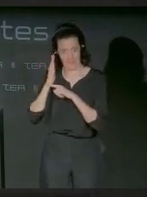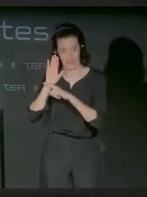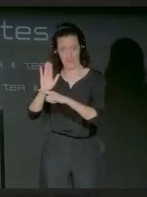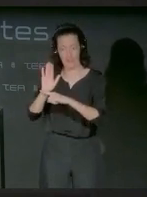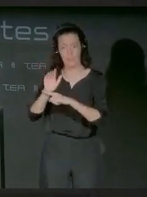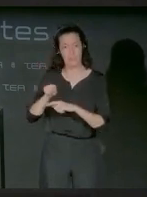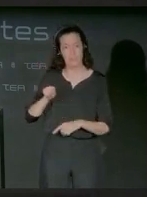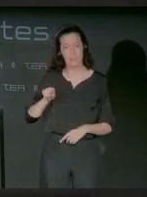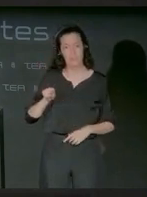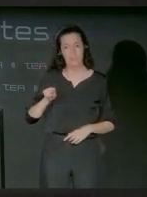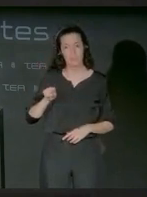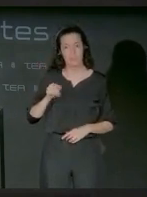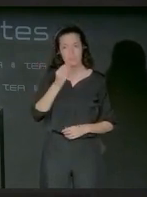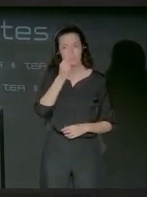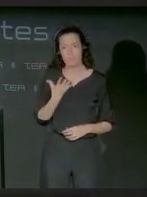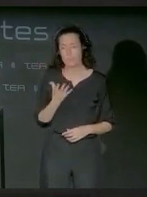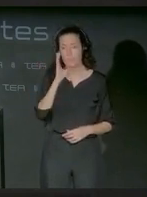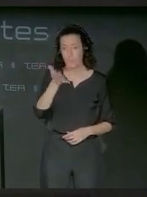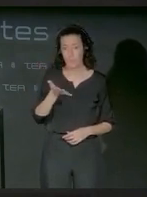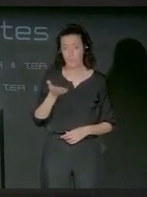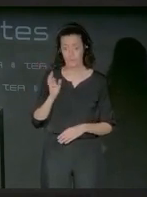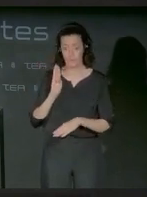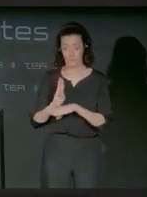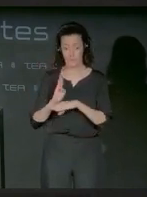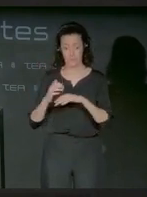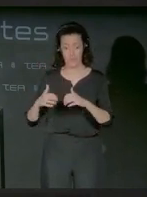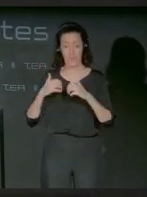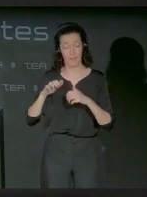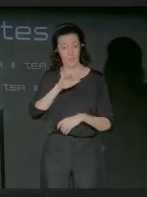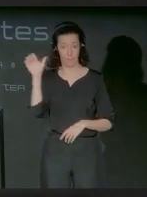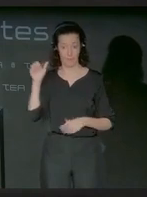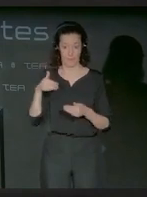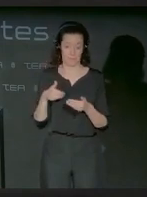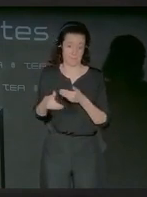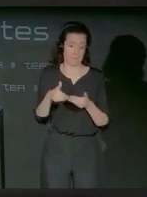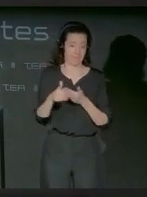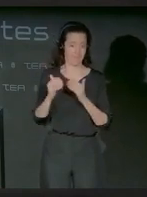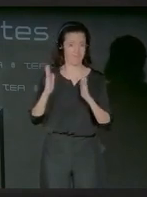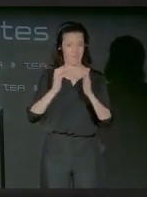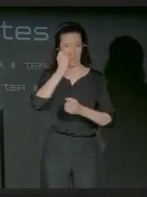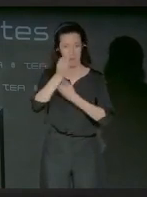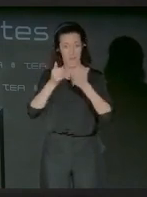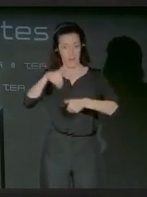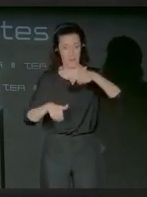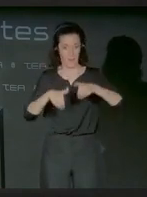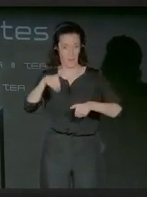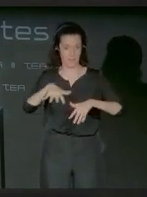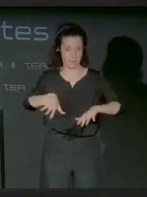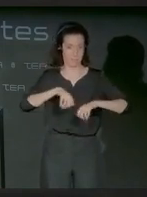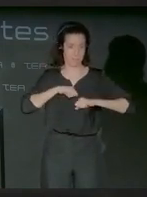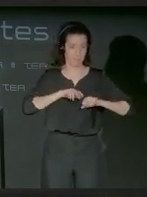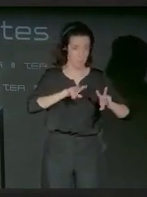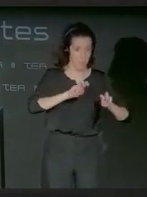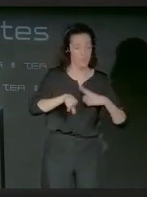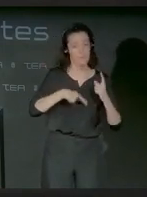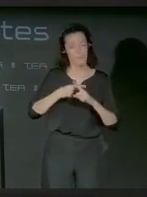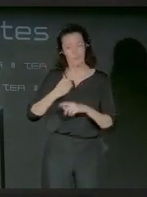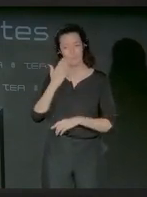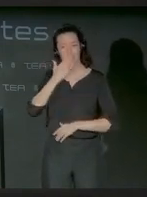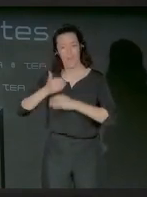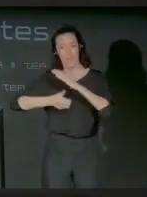de partida porque va a permitir al nuevo parlamento europeo que salga de las elecciones de primavera y al nuevo colegio de comisarios contar con un diagnóstico